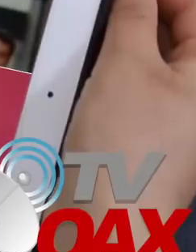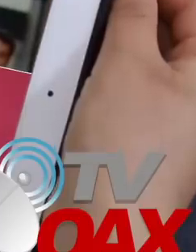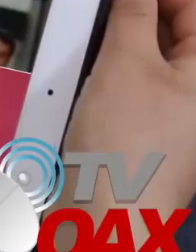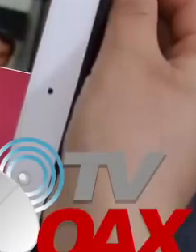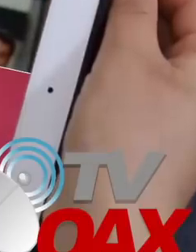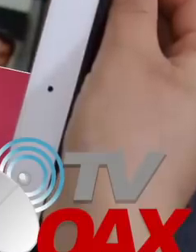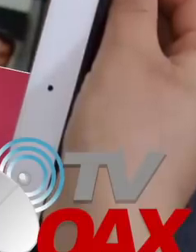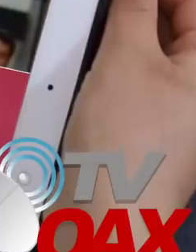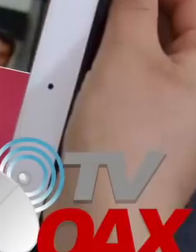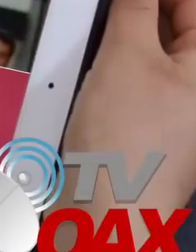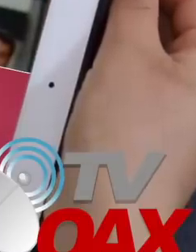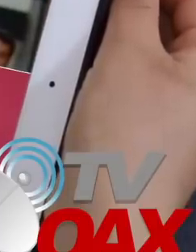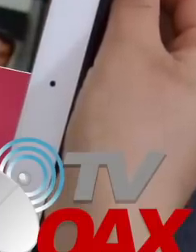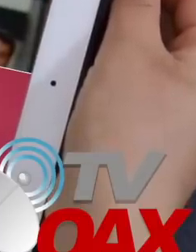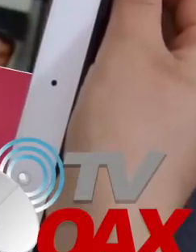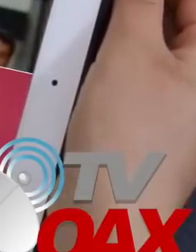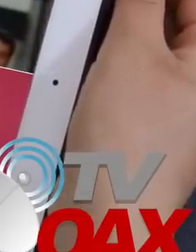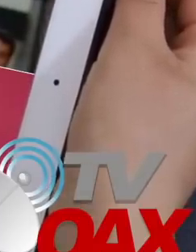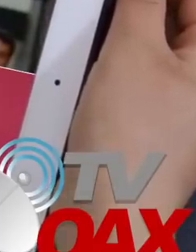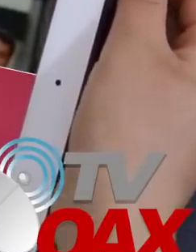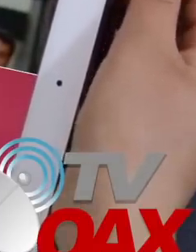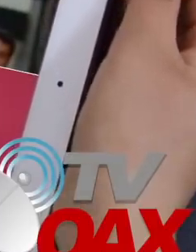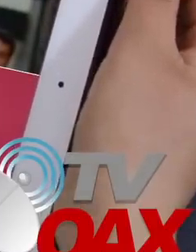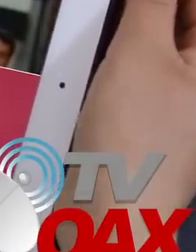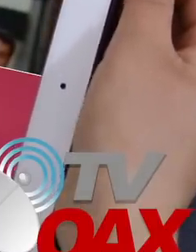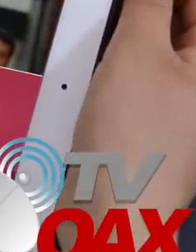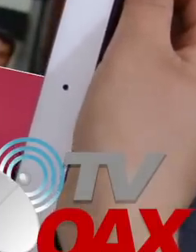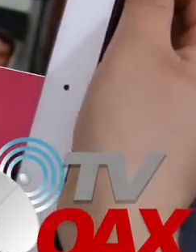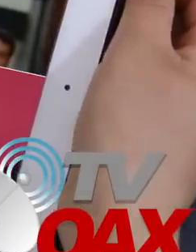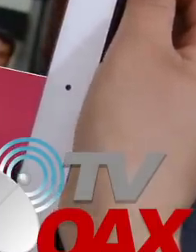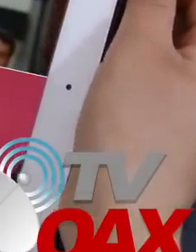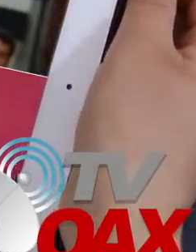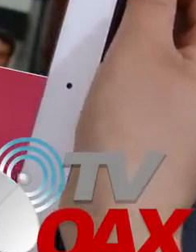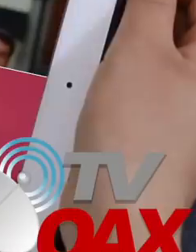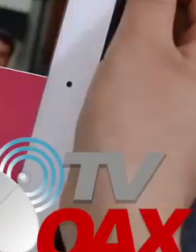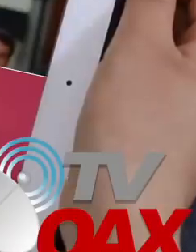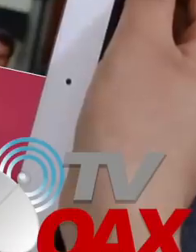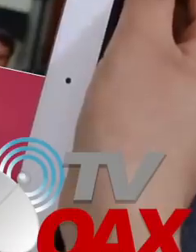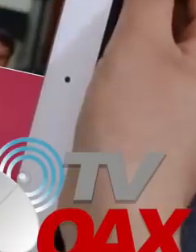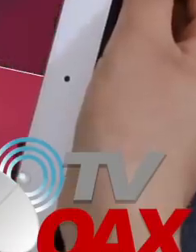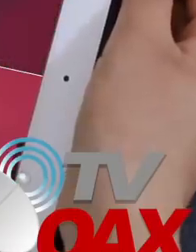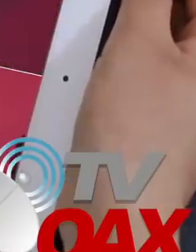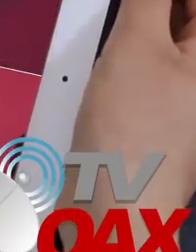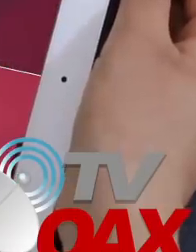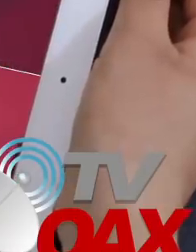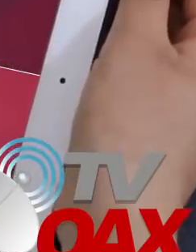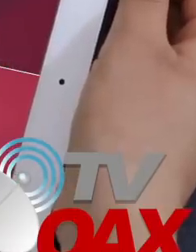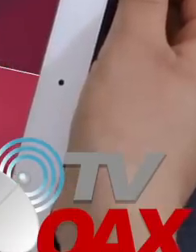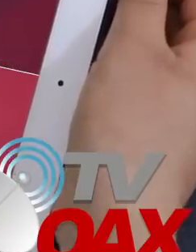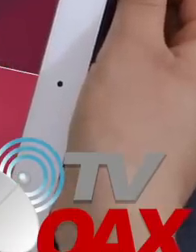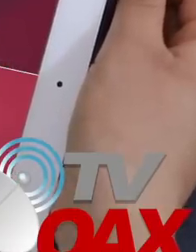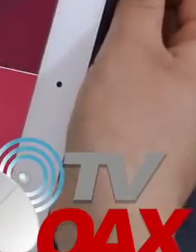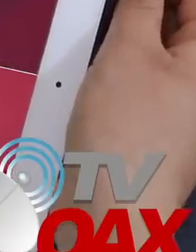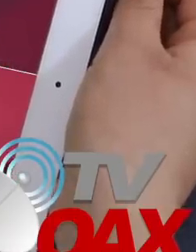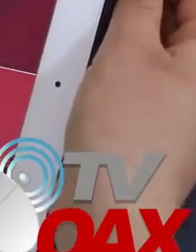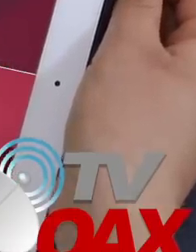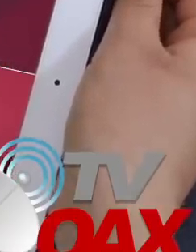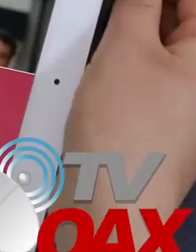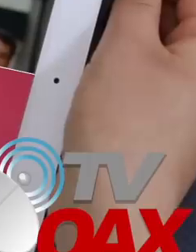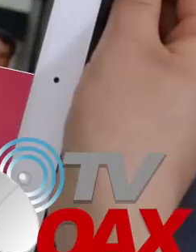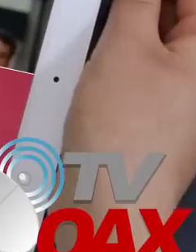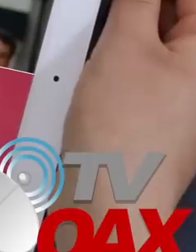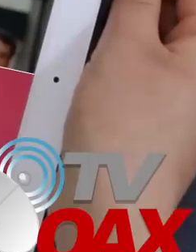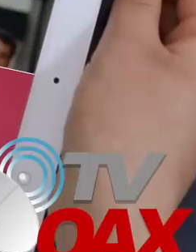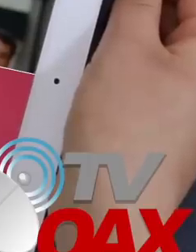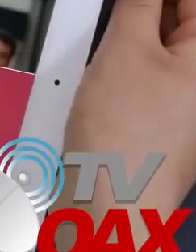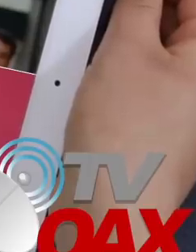Yo he vuelto a la política gracias a usted. Y nace mi partido, renace mi partido de las cenizas